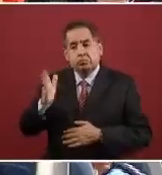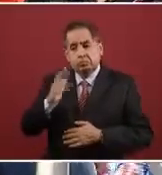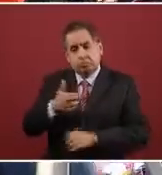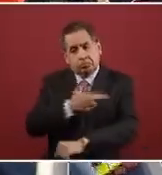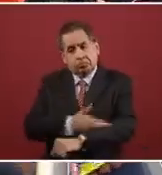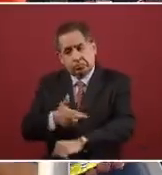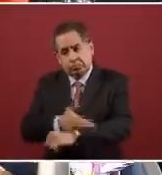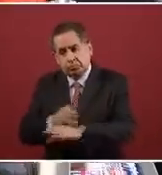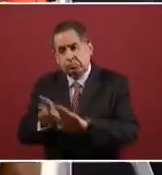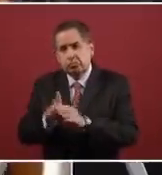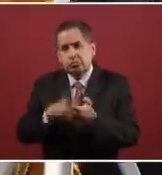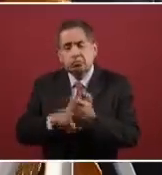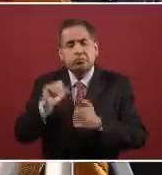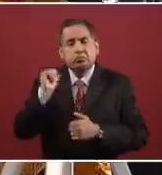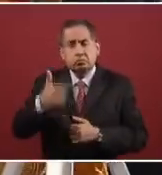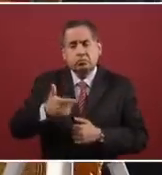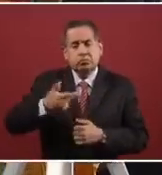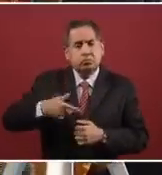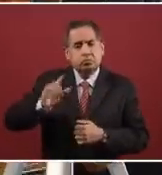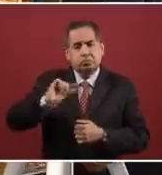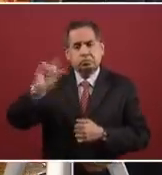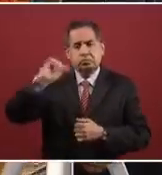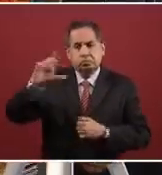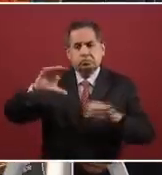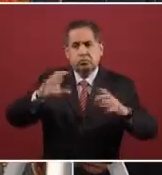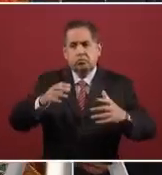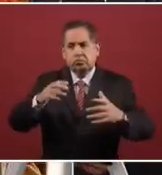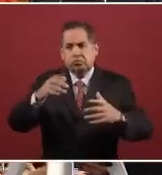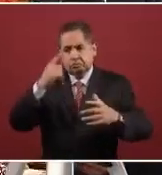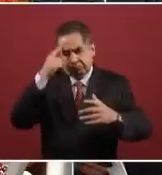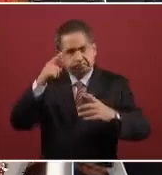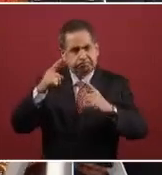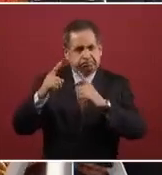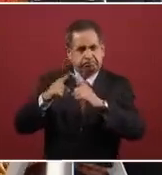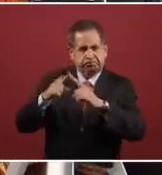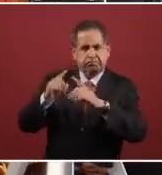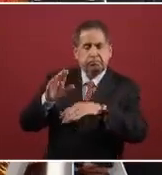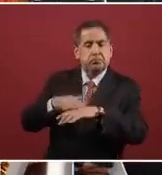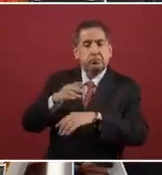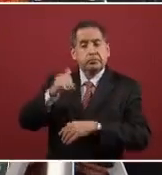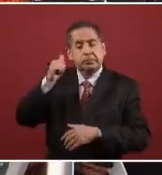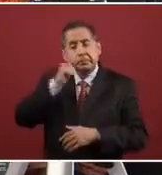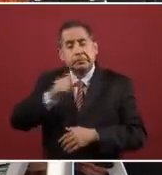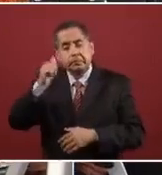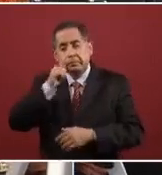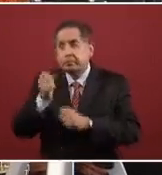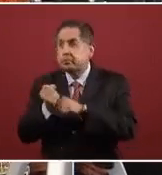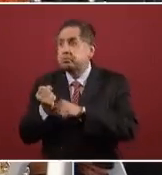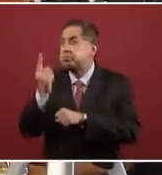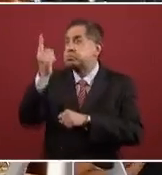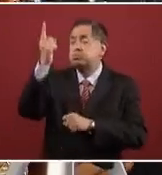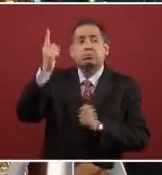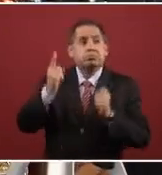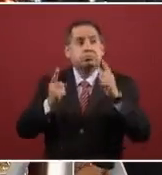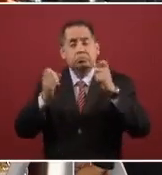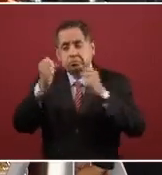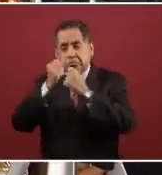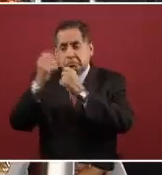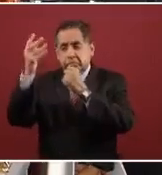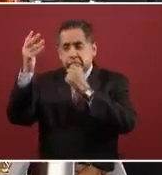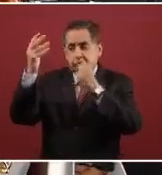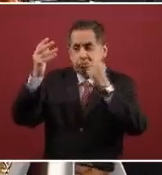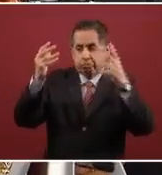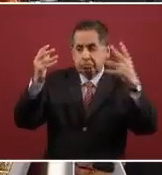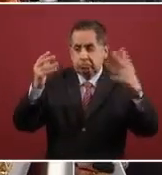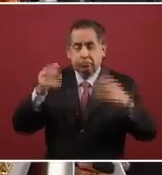si ya se tuvo alguna plática con autoridades eclesiales. Pregunto esto porque cada vez que hay fuegos pirotécnicos, ellos